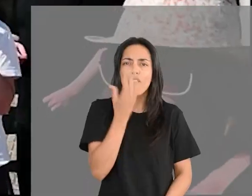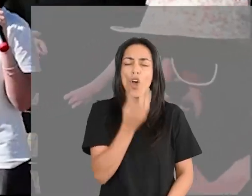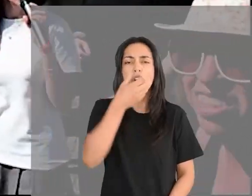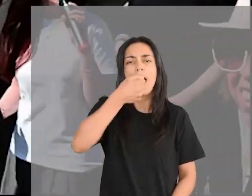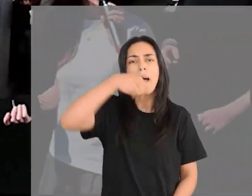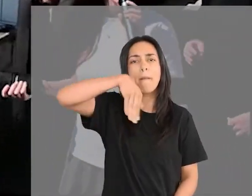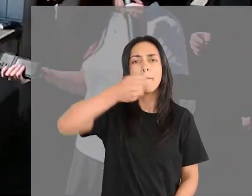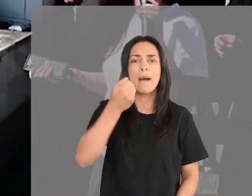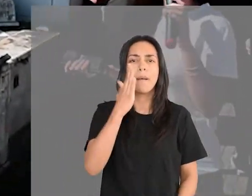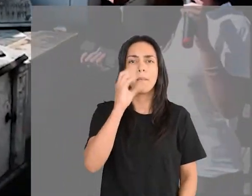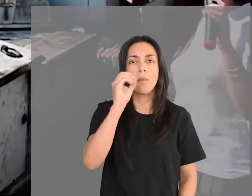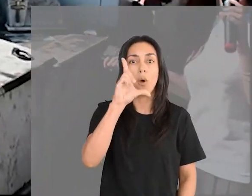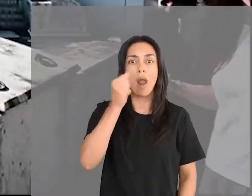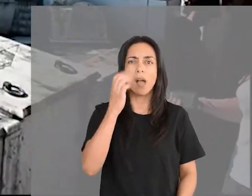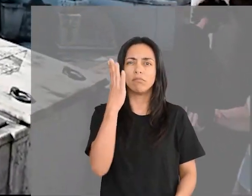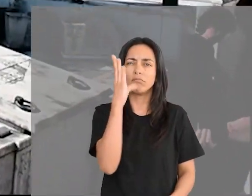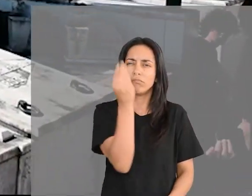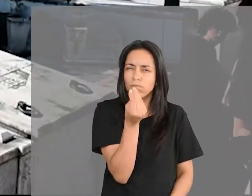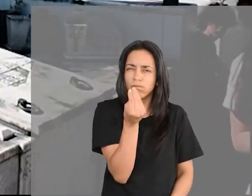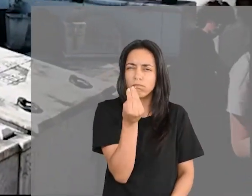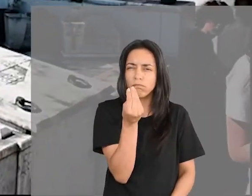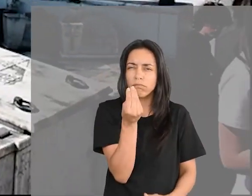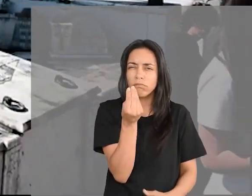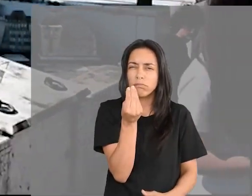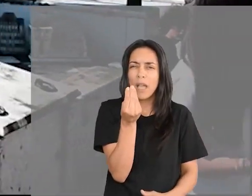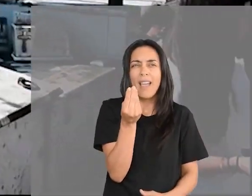muerte y al descanso en paz.